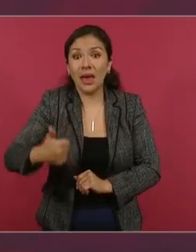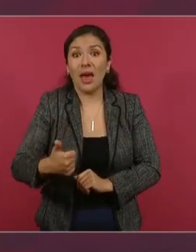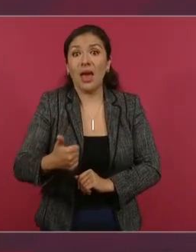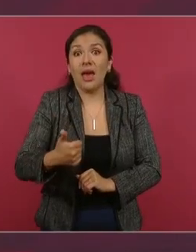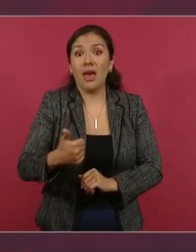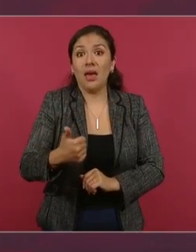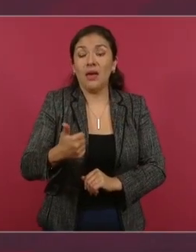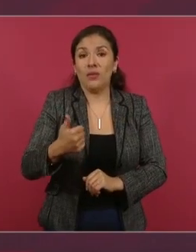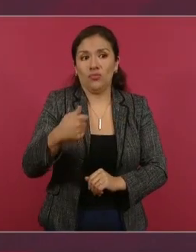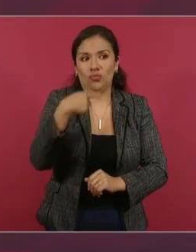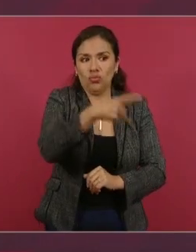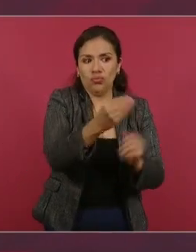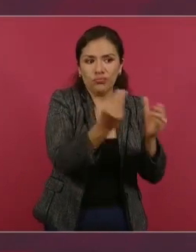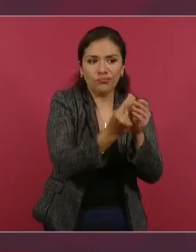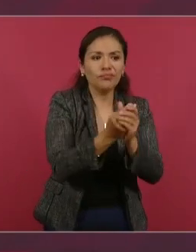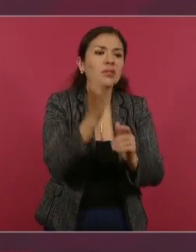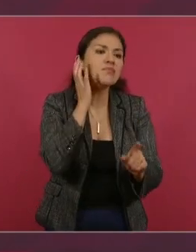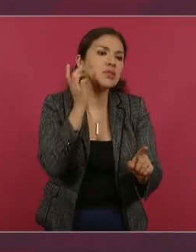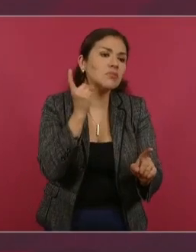aprueba